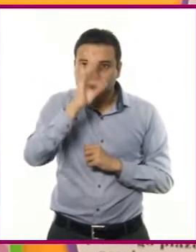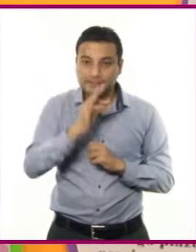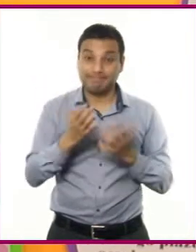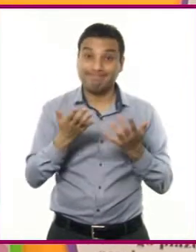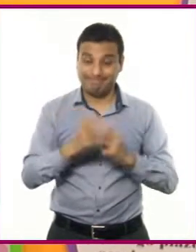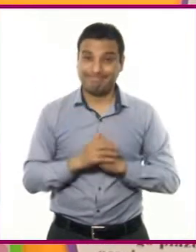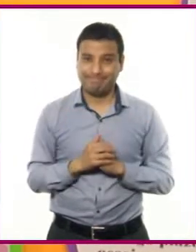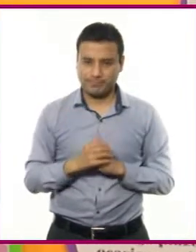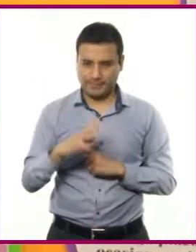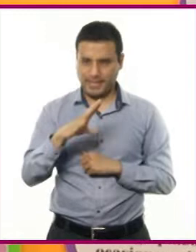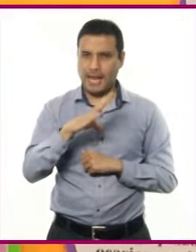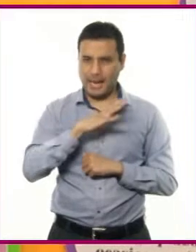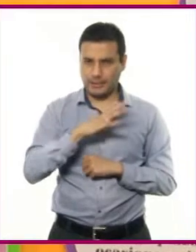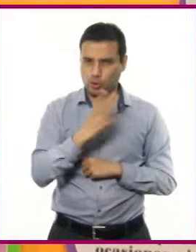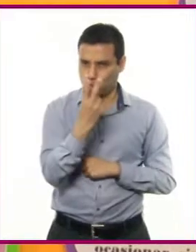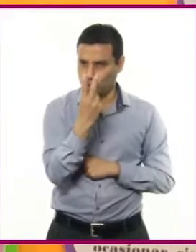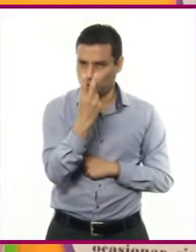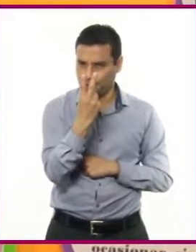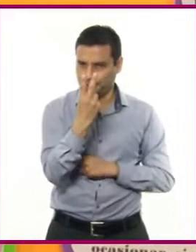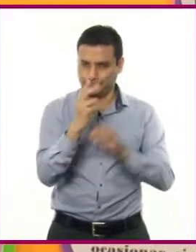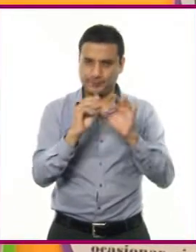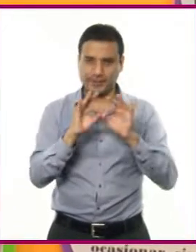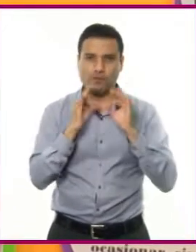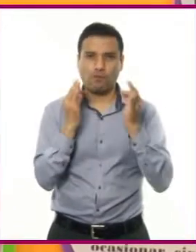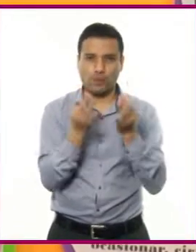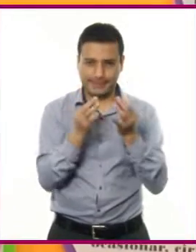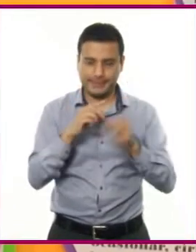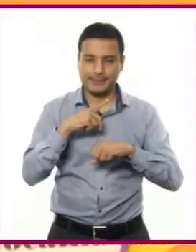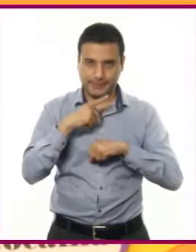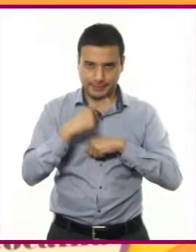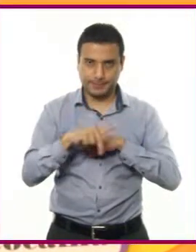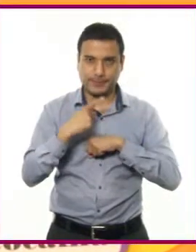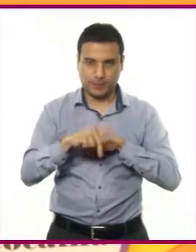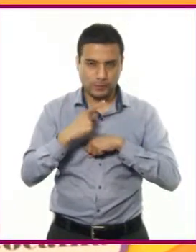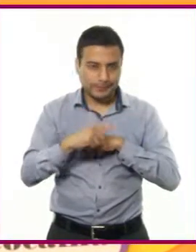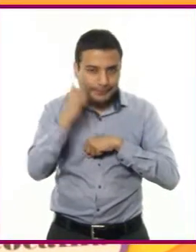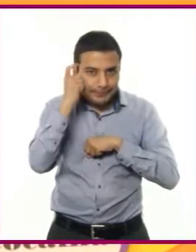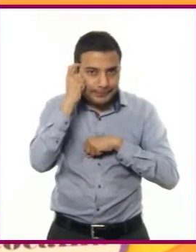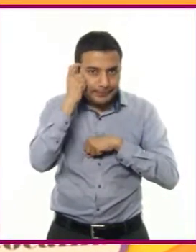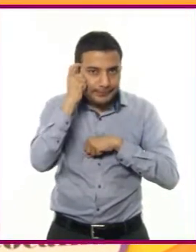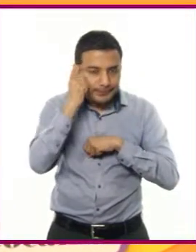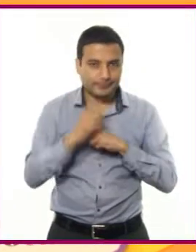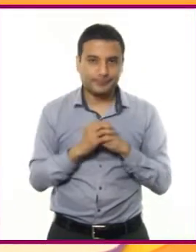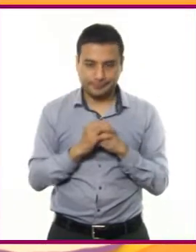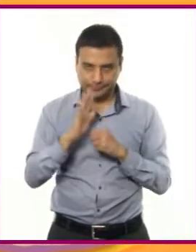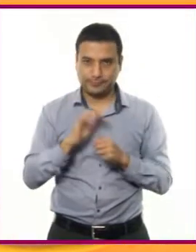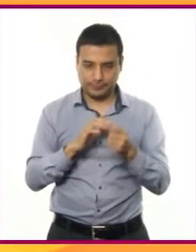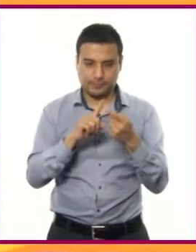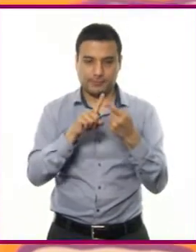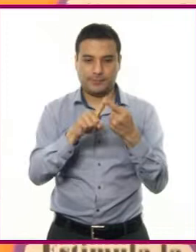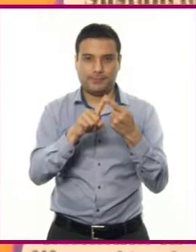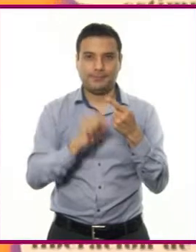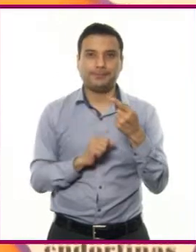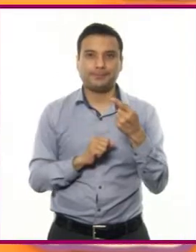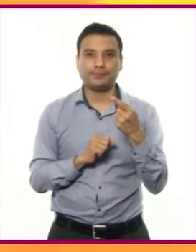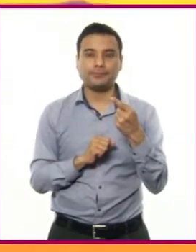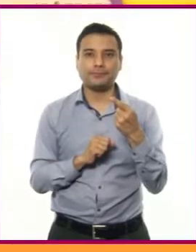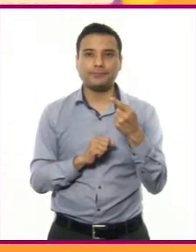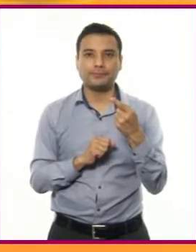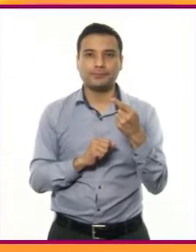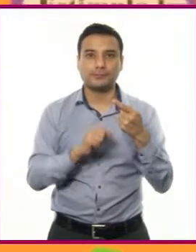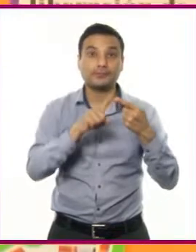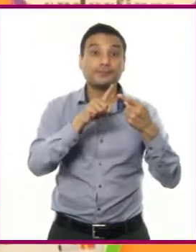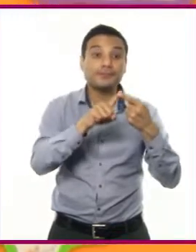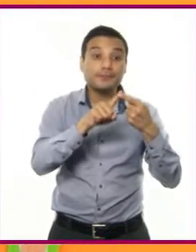Hay dos maneras en que las sustancias adictivas afectan al cerebro. Hay sustancias adictivas que tienen una